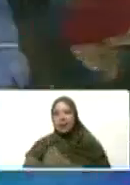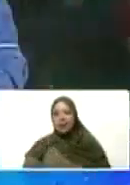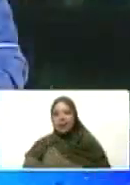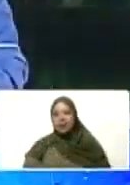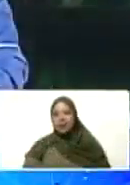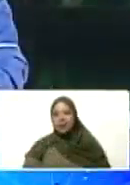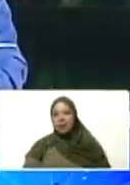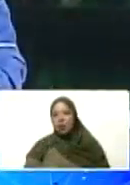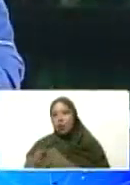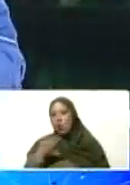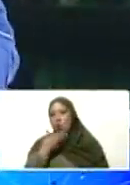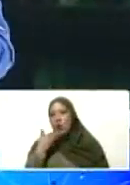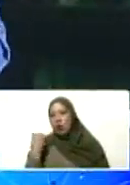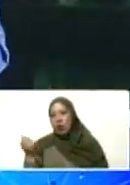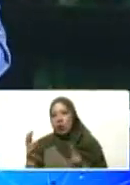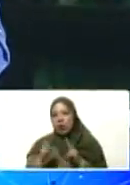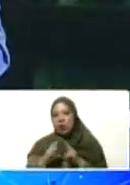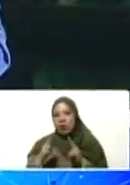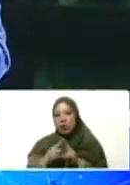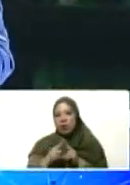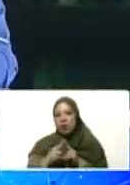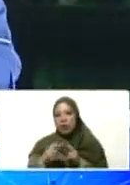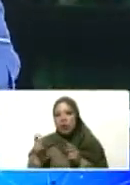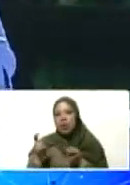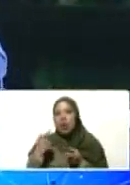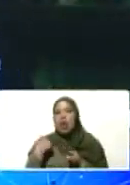mejor conocida como Doña Cilita.